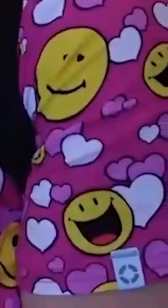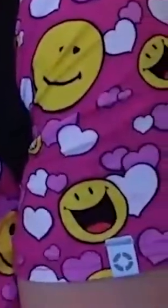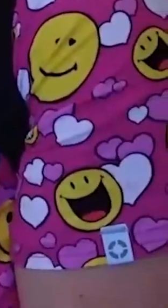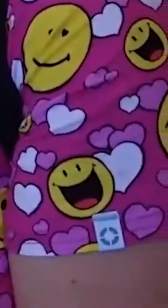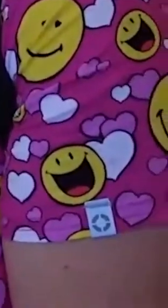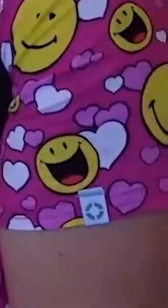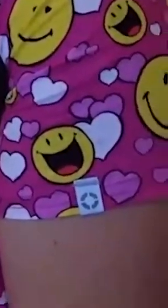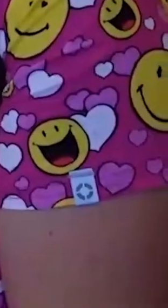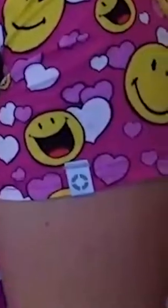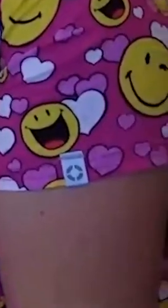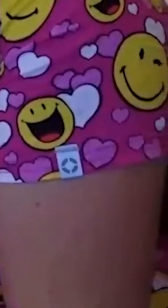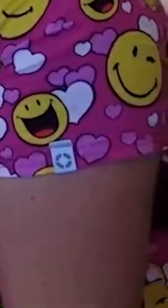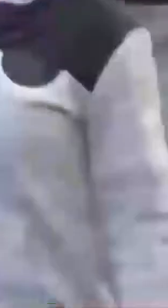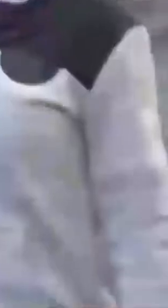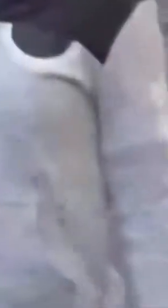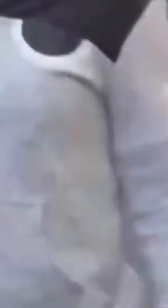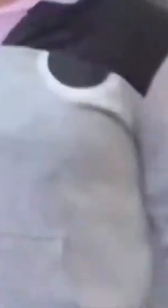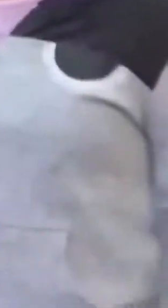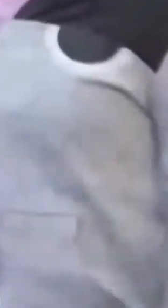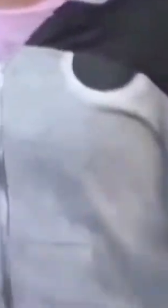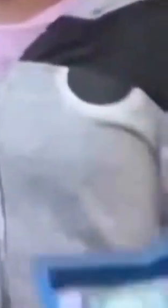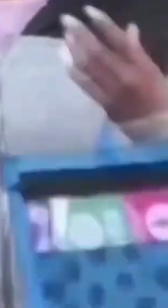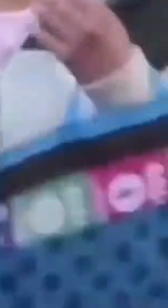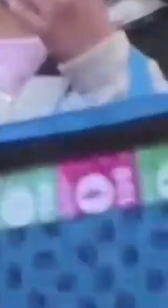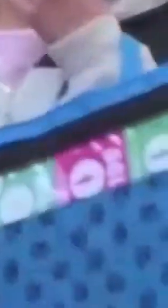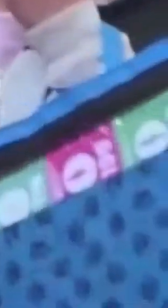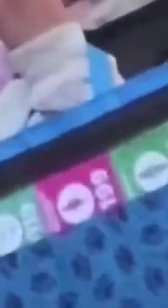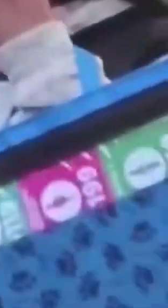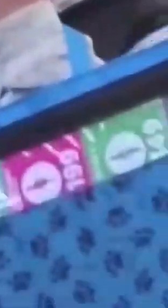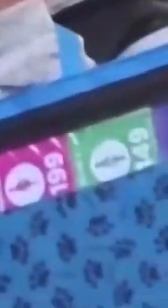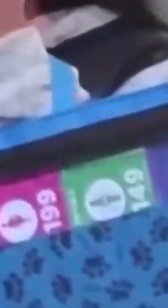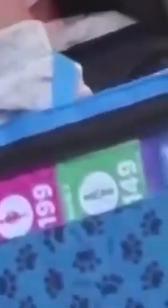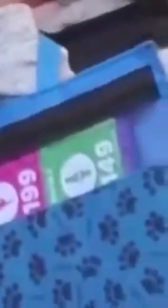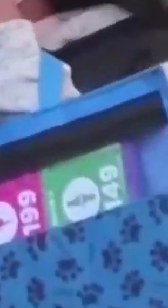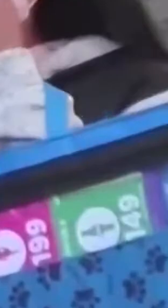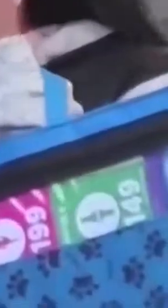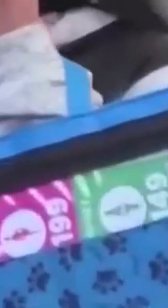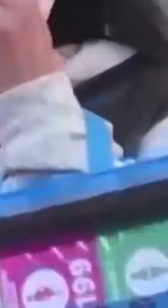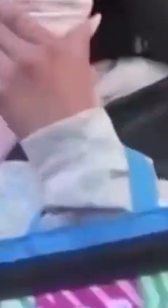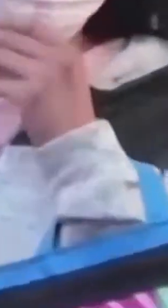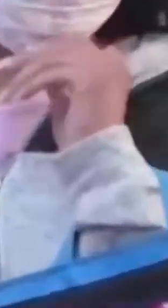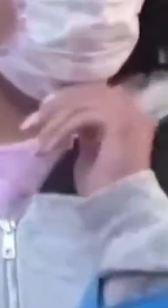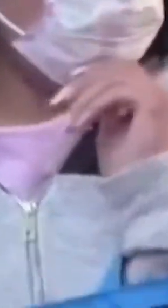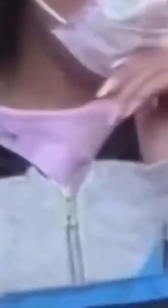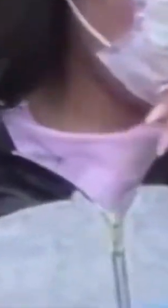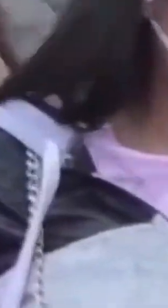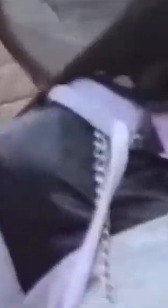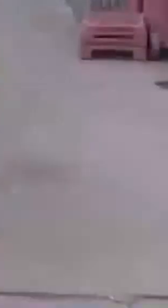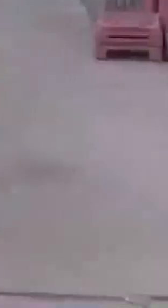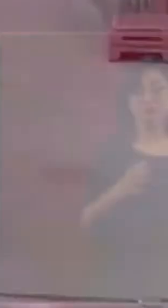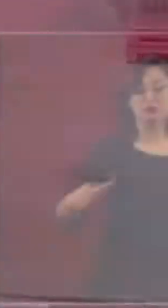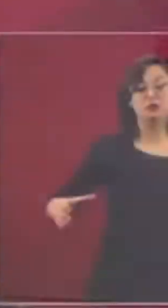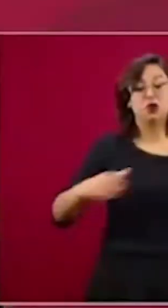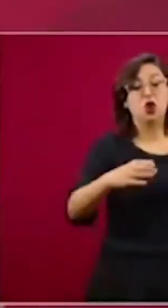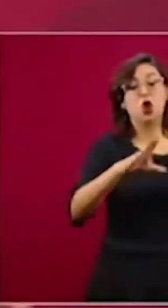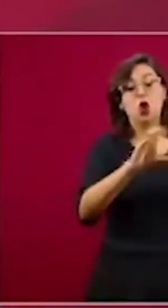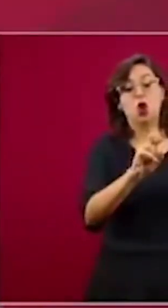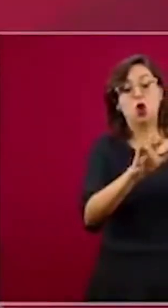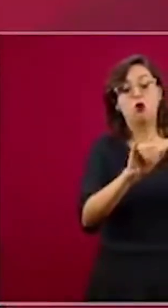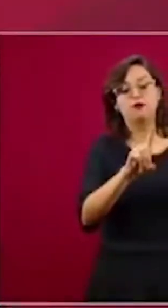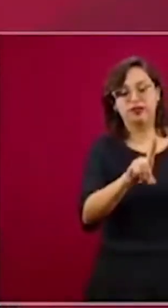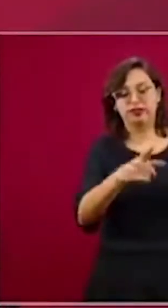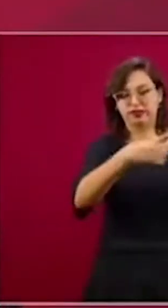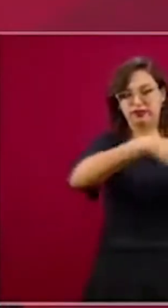mortalidad, explicando que la curva de contagios fue aplanada. Aunque recordó que hemos tenido algunos días, como en las últimas 24 horas, donde